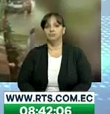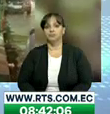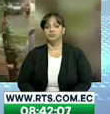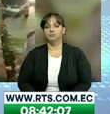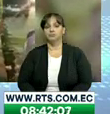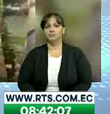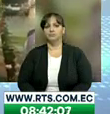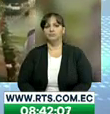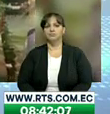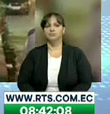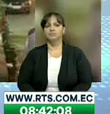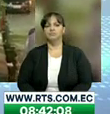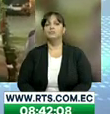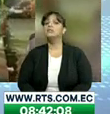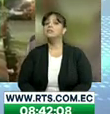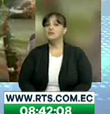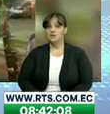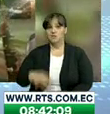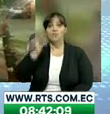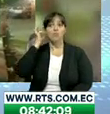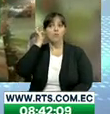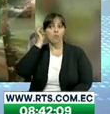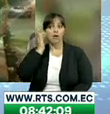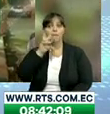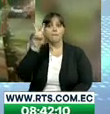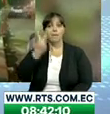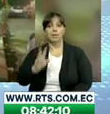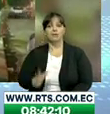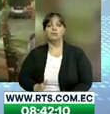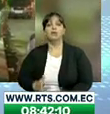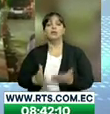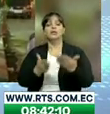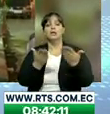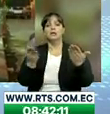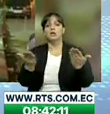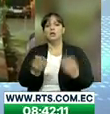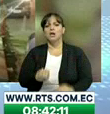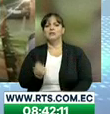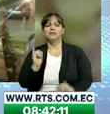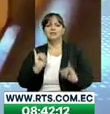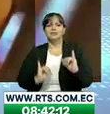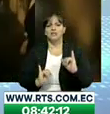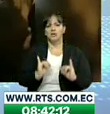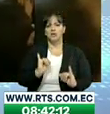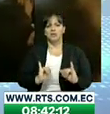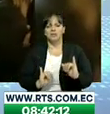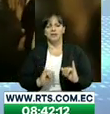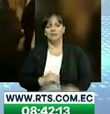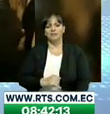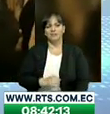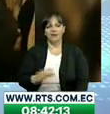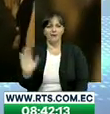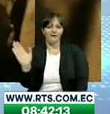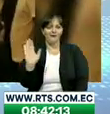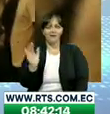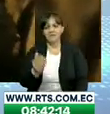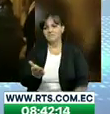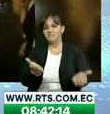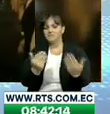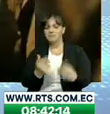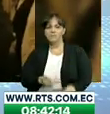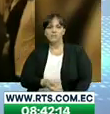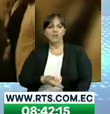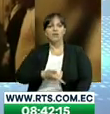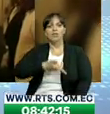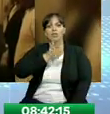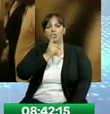van y cierran el carril porque salen a vender y cierran en el carril ahí tiene que ver también la atm por favor